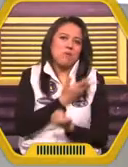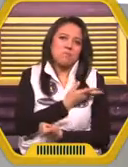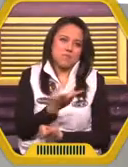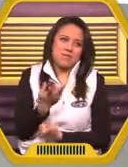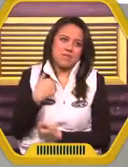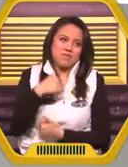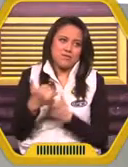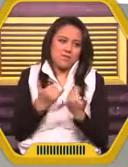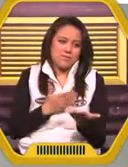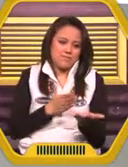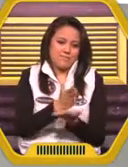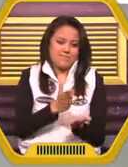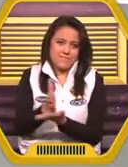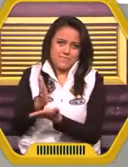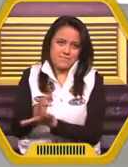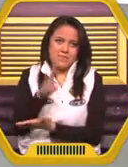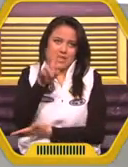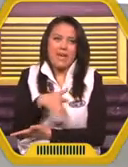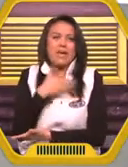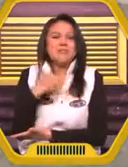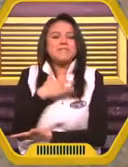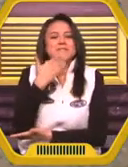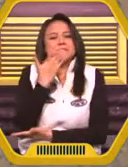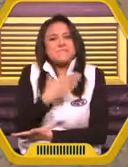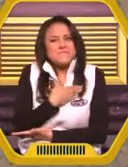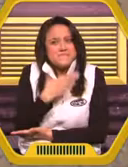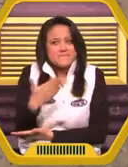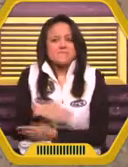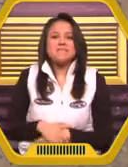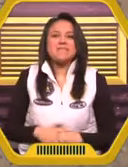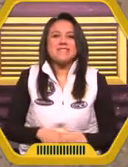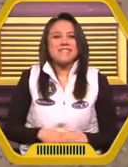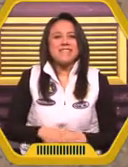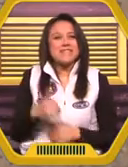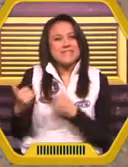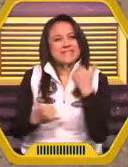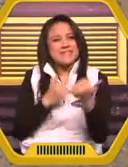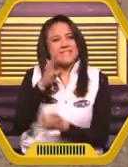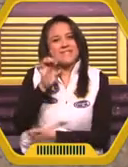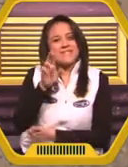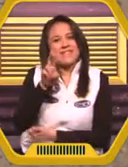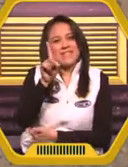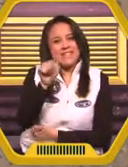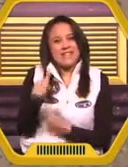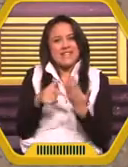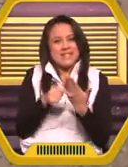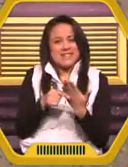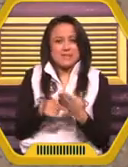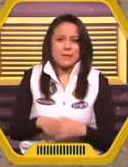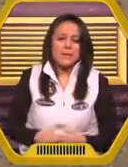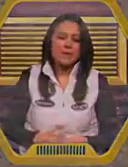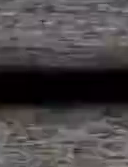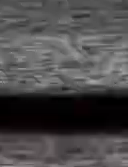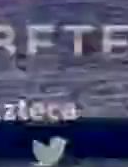y pues eso es para nosotros una satisfacción enorme. Para Juguetón, Brenda Cervantes.